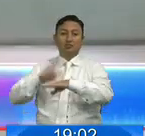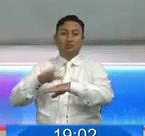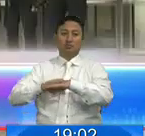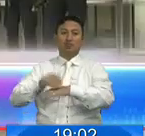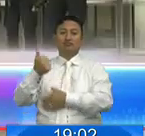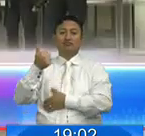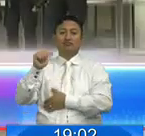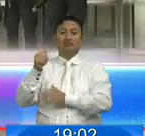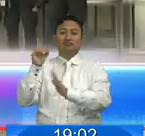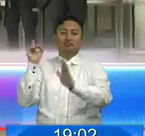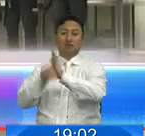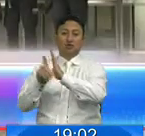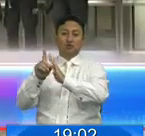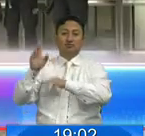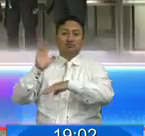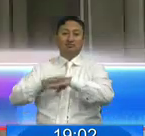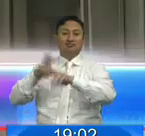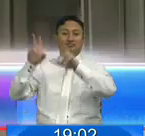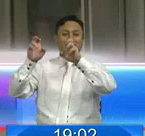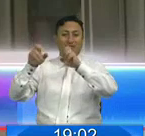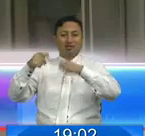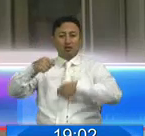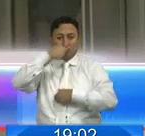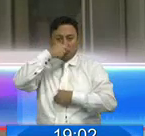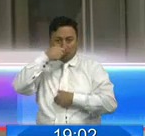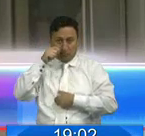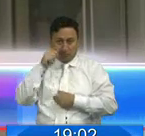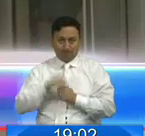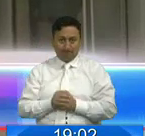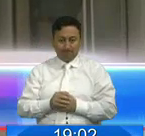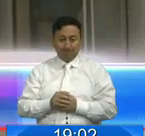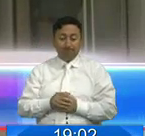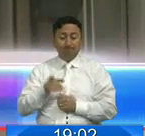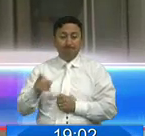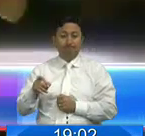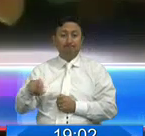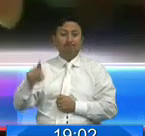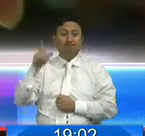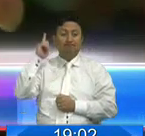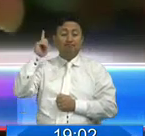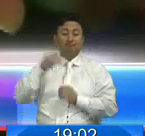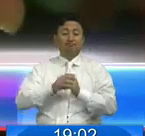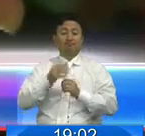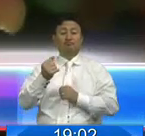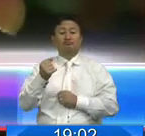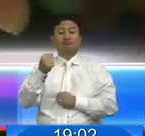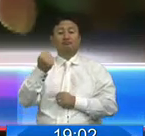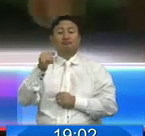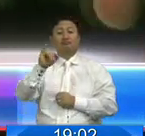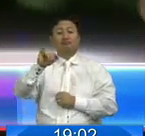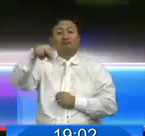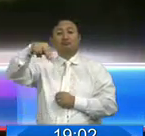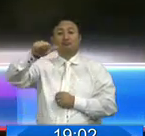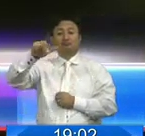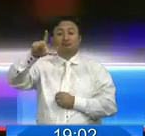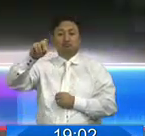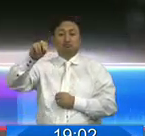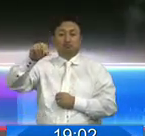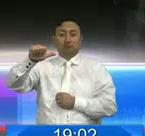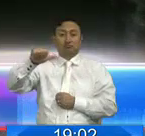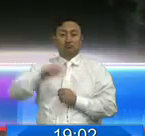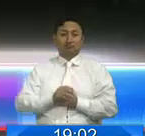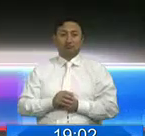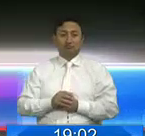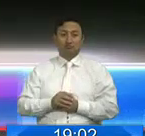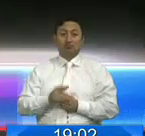10 cargos vinculados al narcotráfico. A pesar de que una de las cabezas del cartel de Sinaloa cayó en manos de la justicia